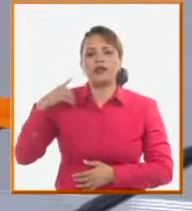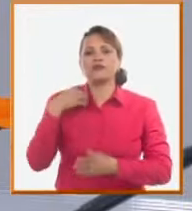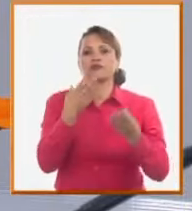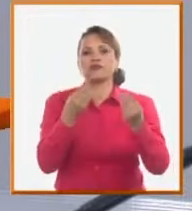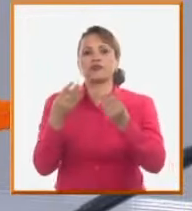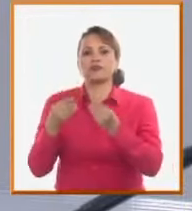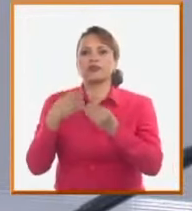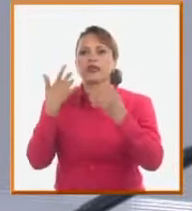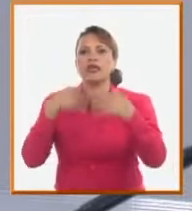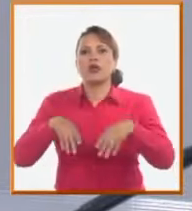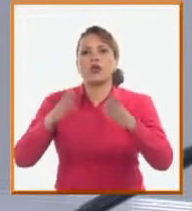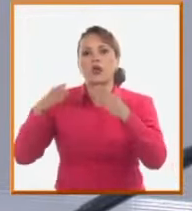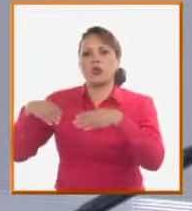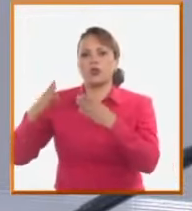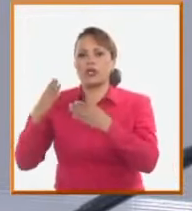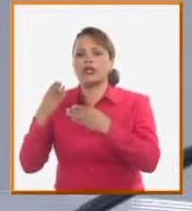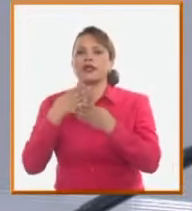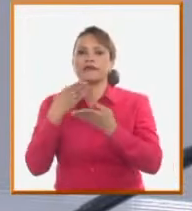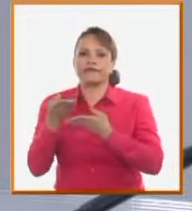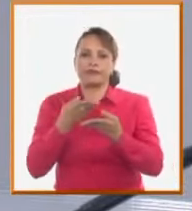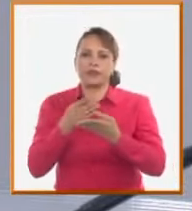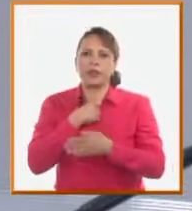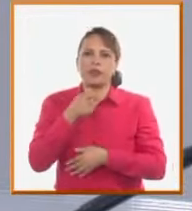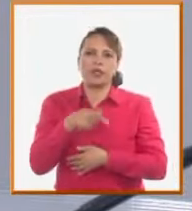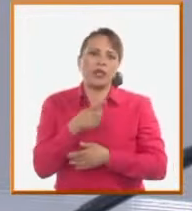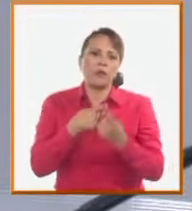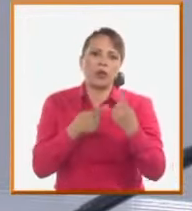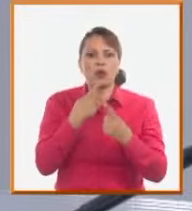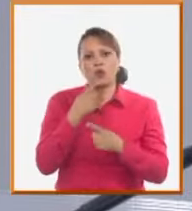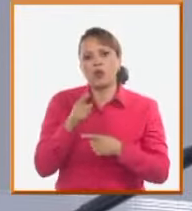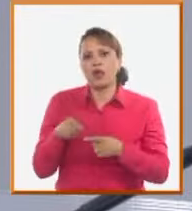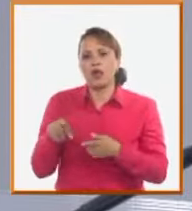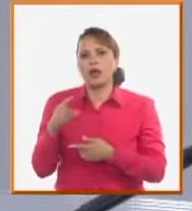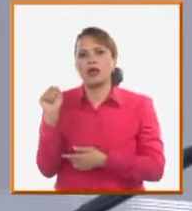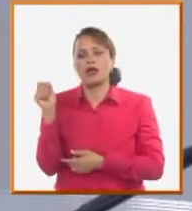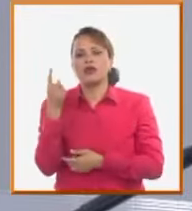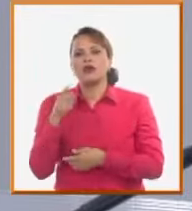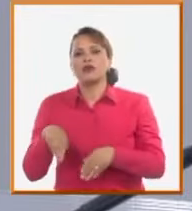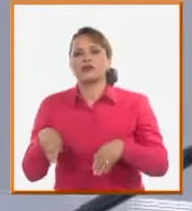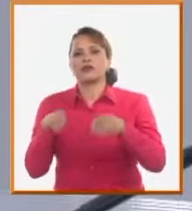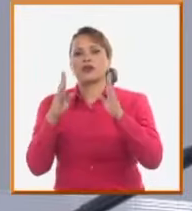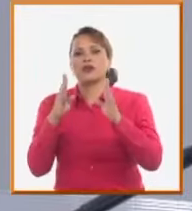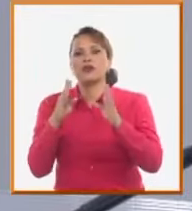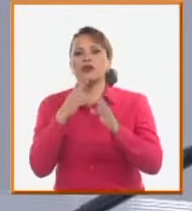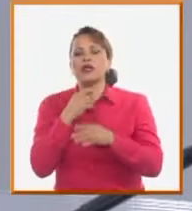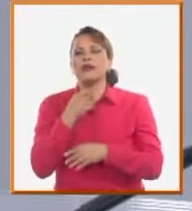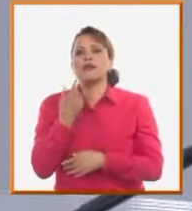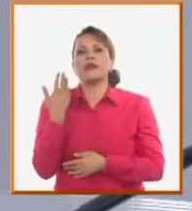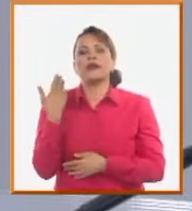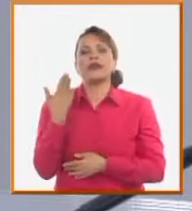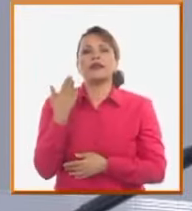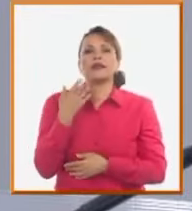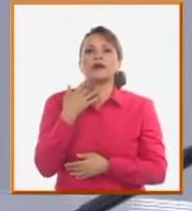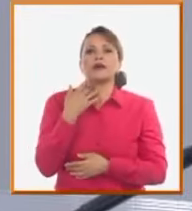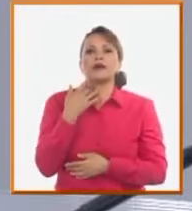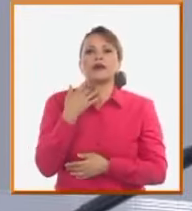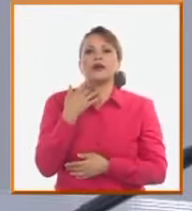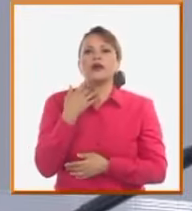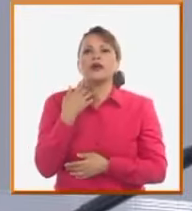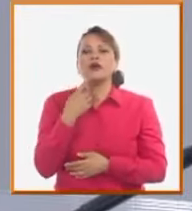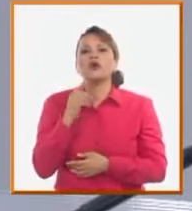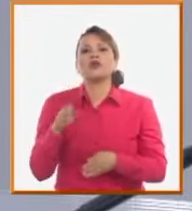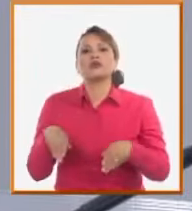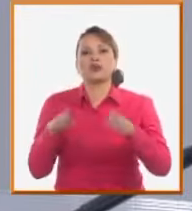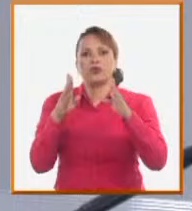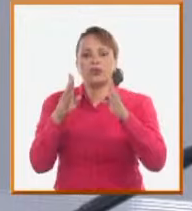instalaciones hoteleras y de comercio aseguradas. Por ejemplo, por hablar de una sola de las instalaciones, hubo un asegurado, una